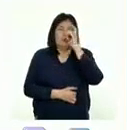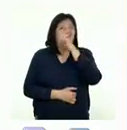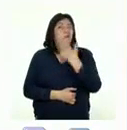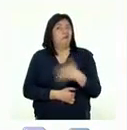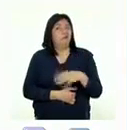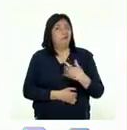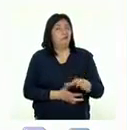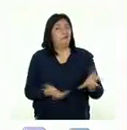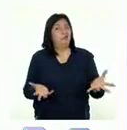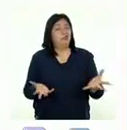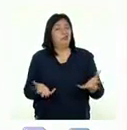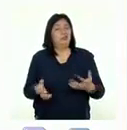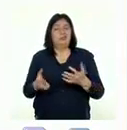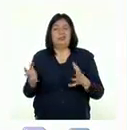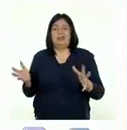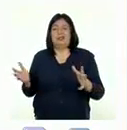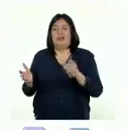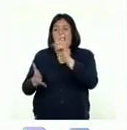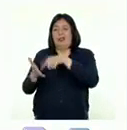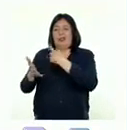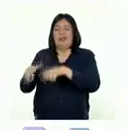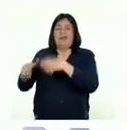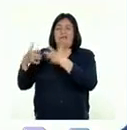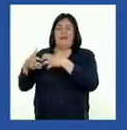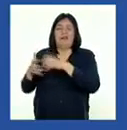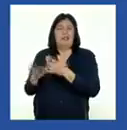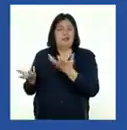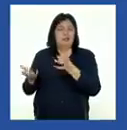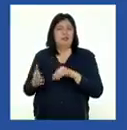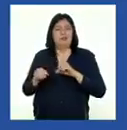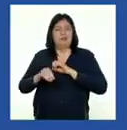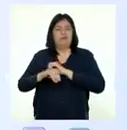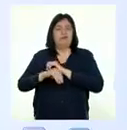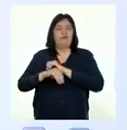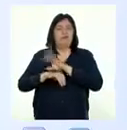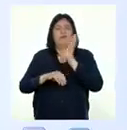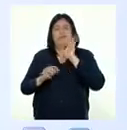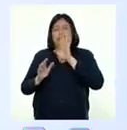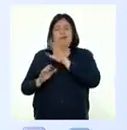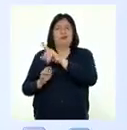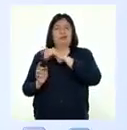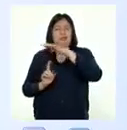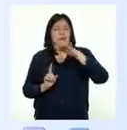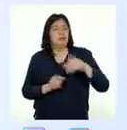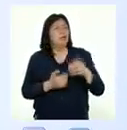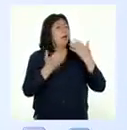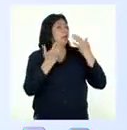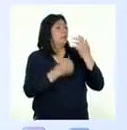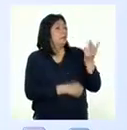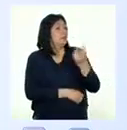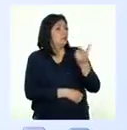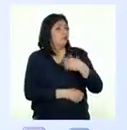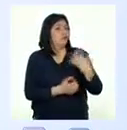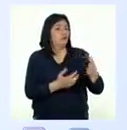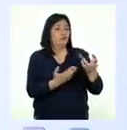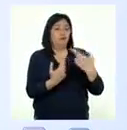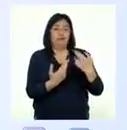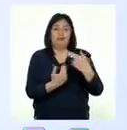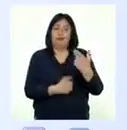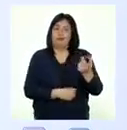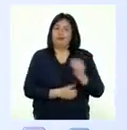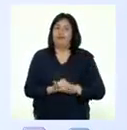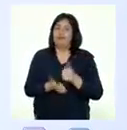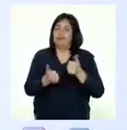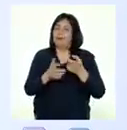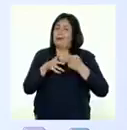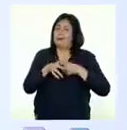difícil eliminar las fábricas e industrias que contaminan el ambiente. Gracias, Valeknova y Joseph. Sus respuestas